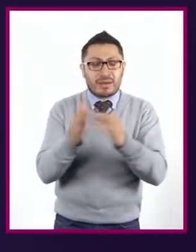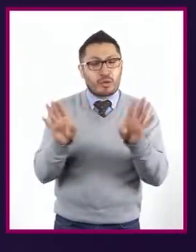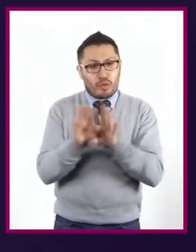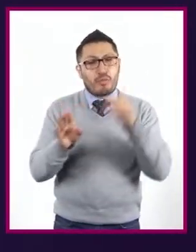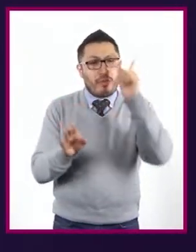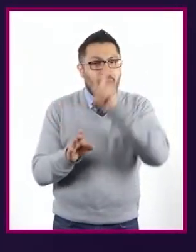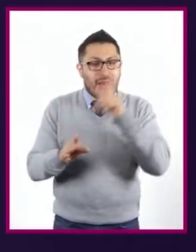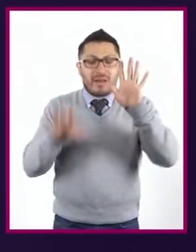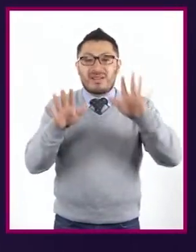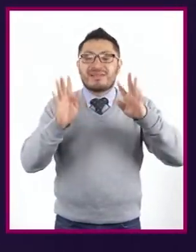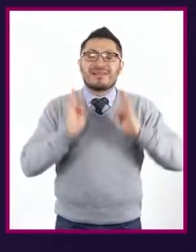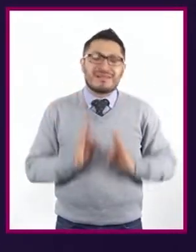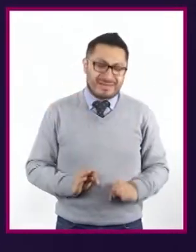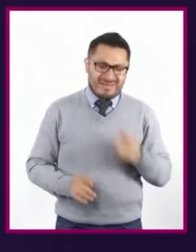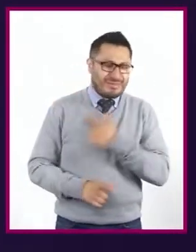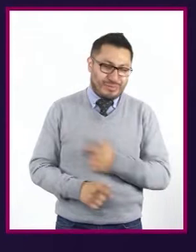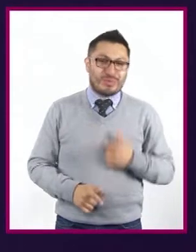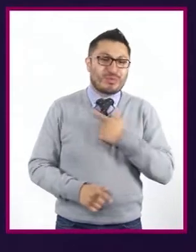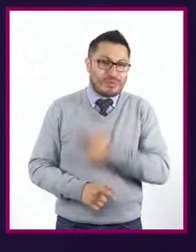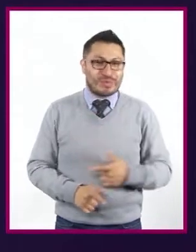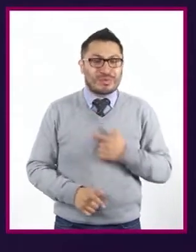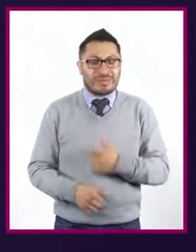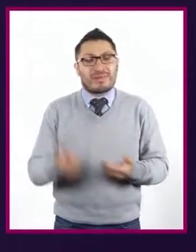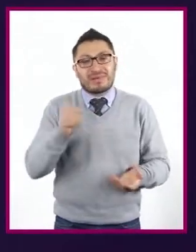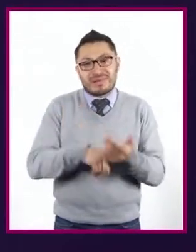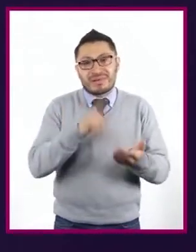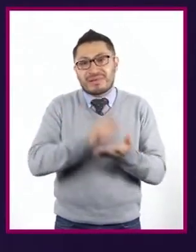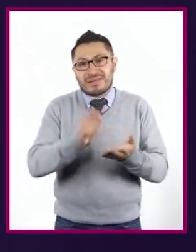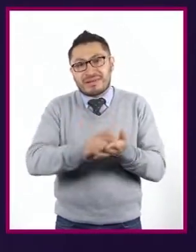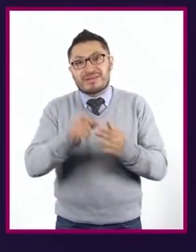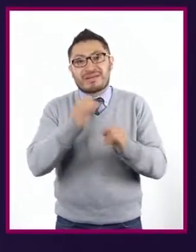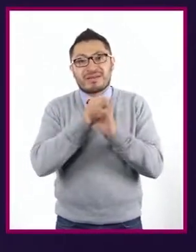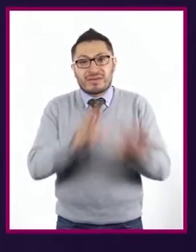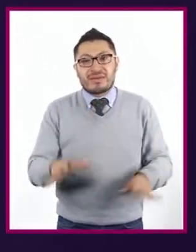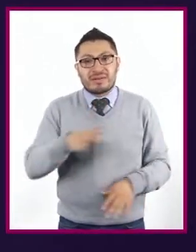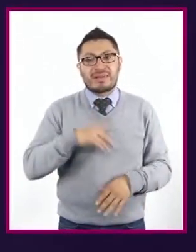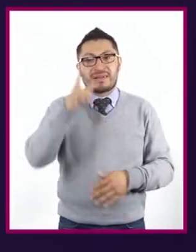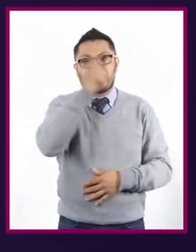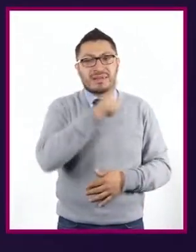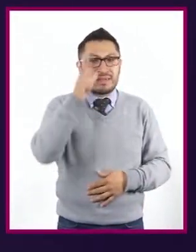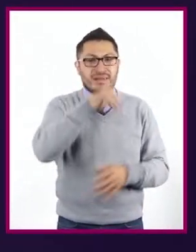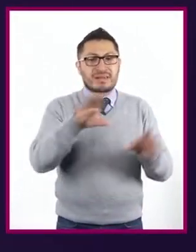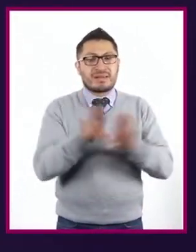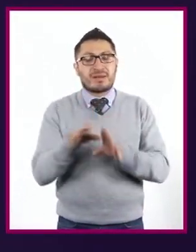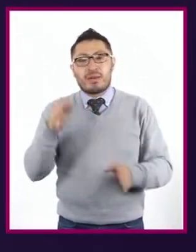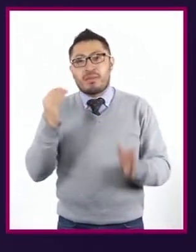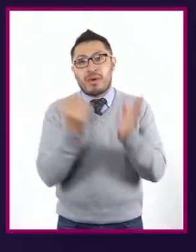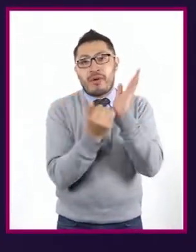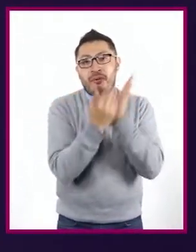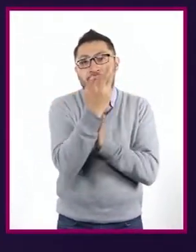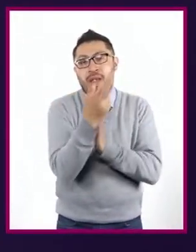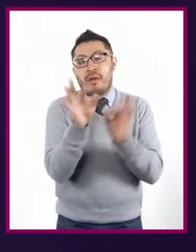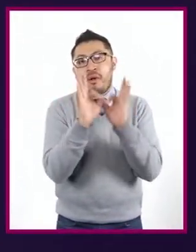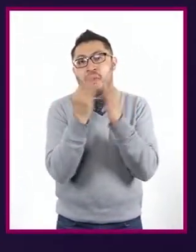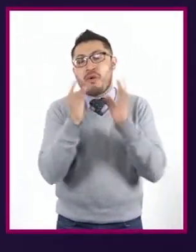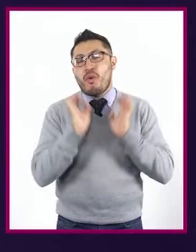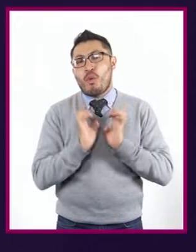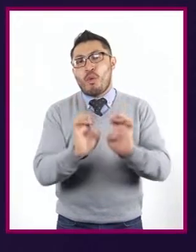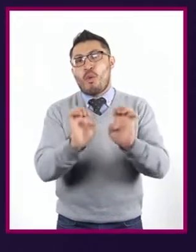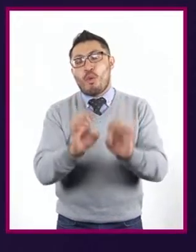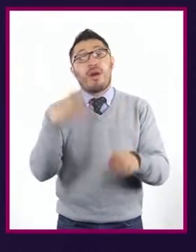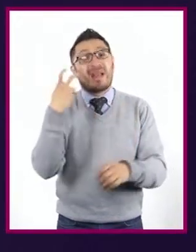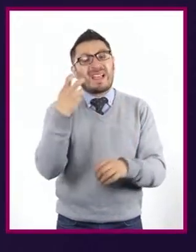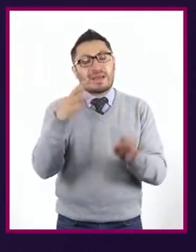relajado, más cómodo. En las notas informativas se usa un lenguaje con mayor nivel de formalidad, ya que